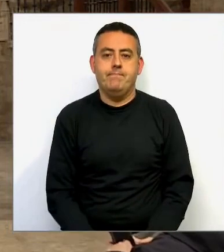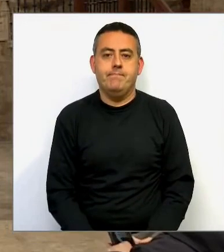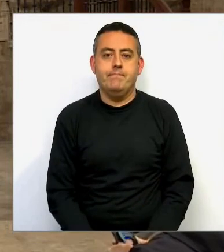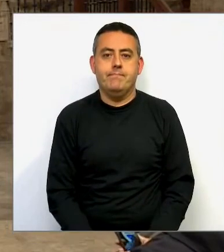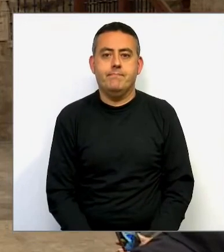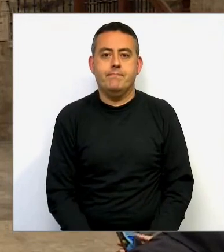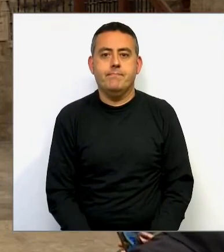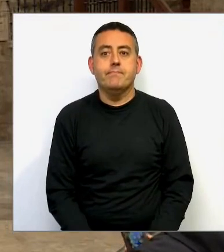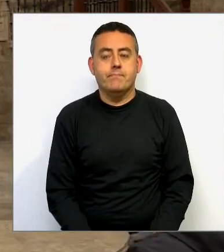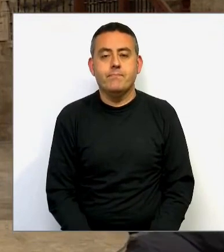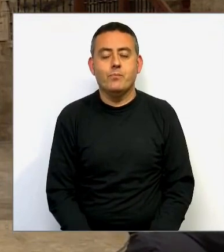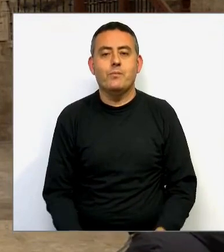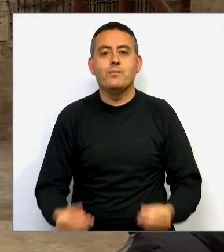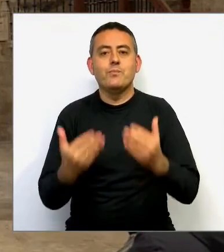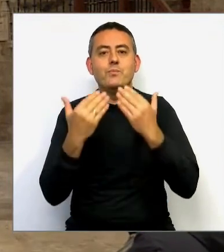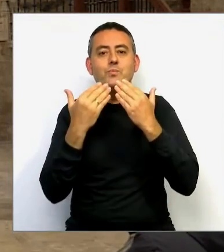Molt bé, moltes gràcies.